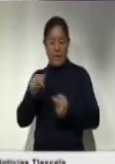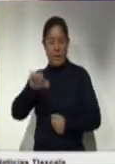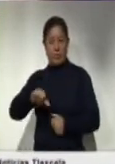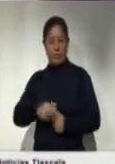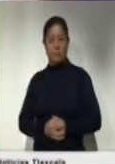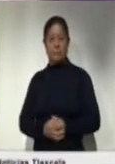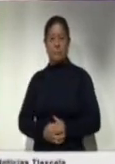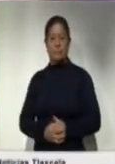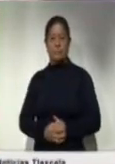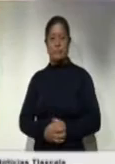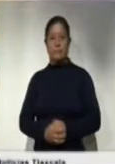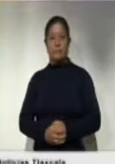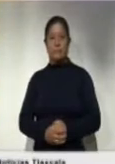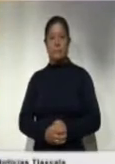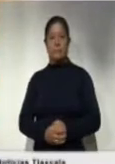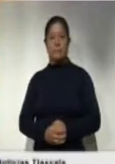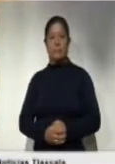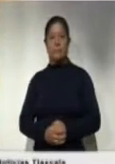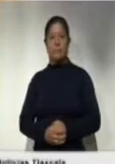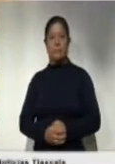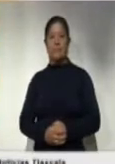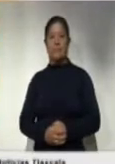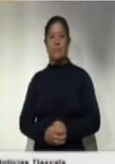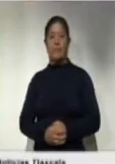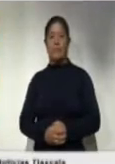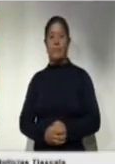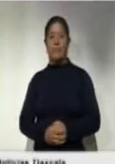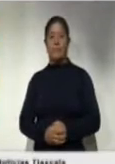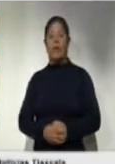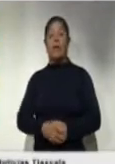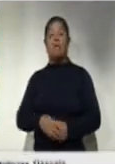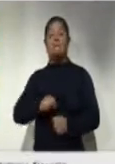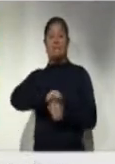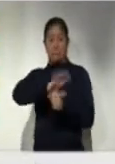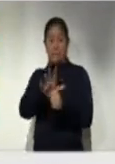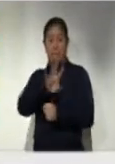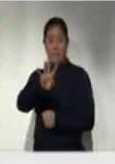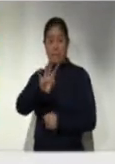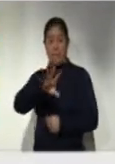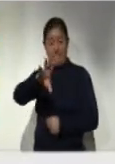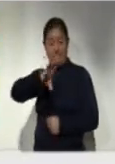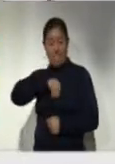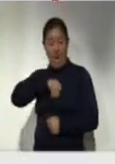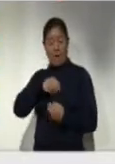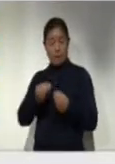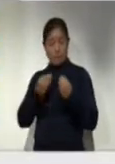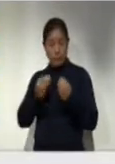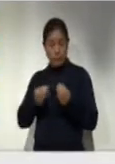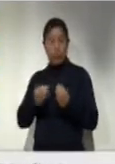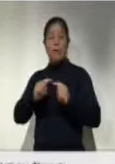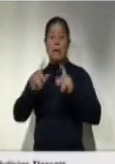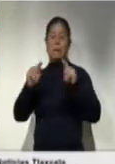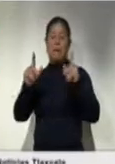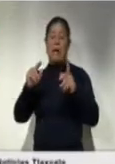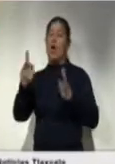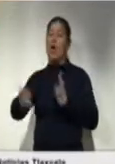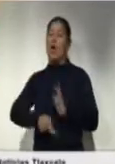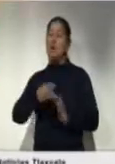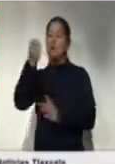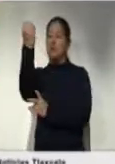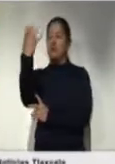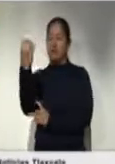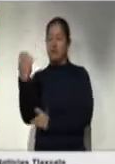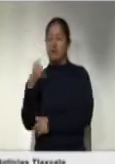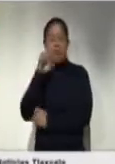para el día de hoy. Ante el aumento de contagios de COVID-19, Tlaxcala regresa al color naranja del